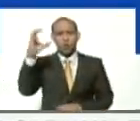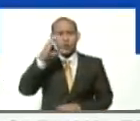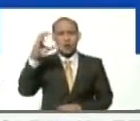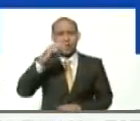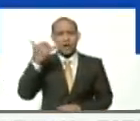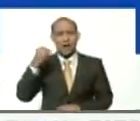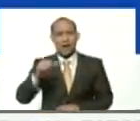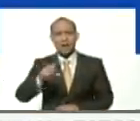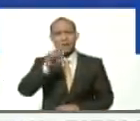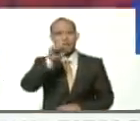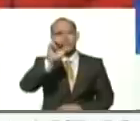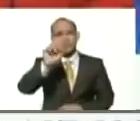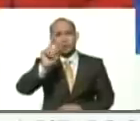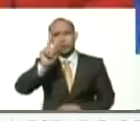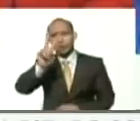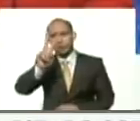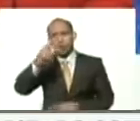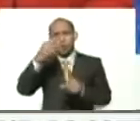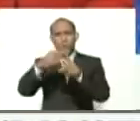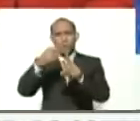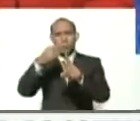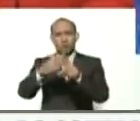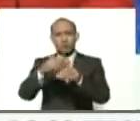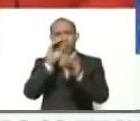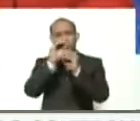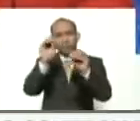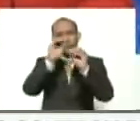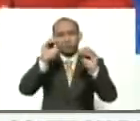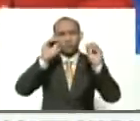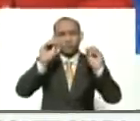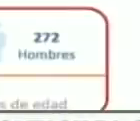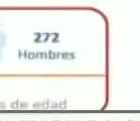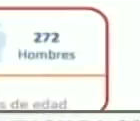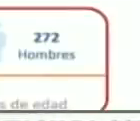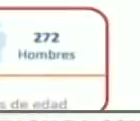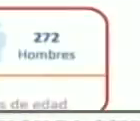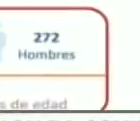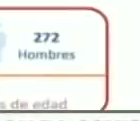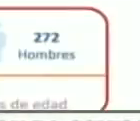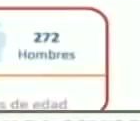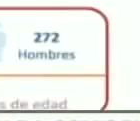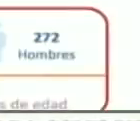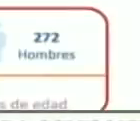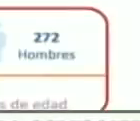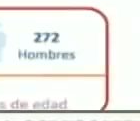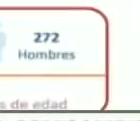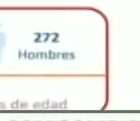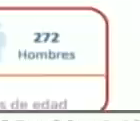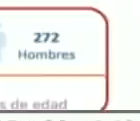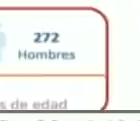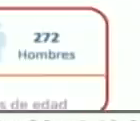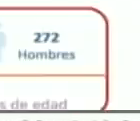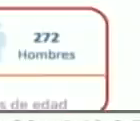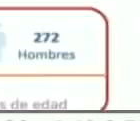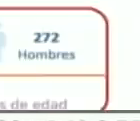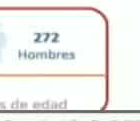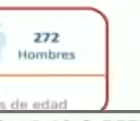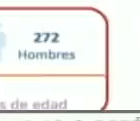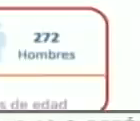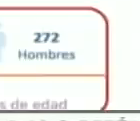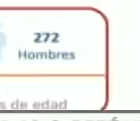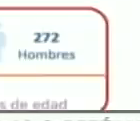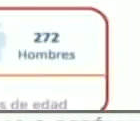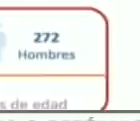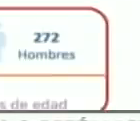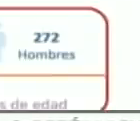102 casos hacemos un llamado especial a los caraqueños a las caraqueñas ayer el presidente